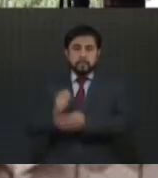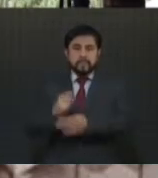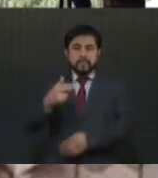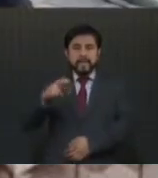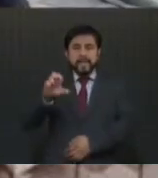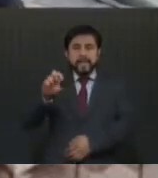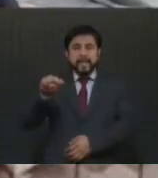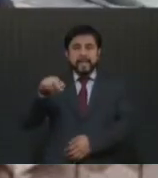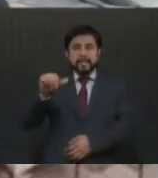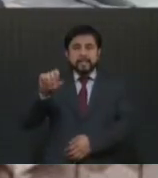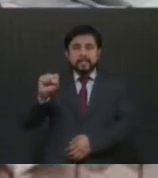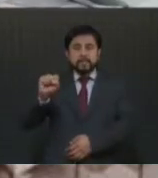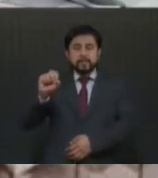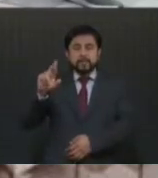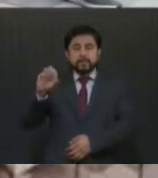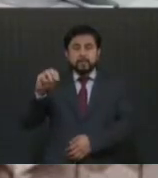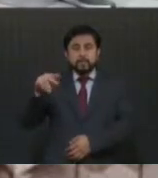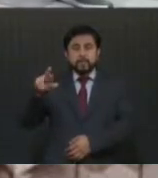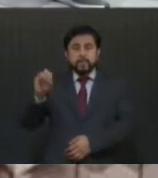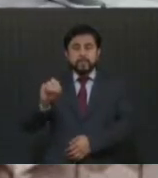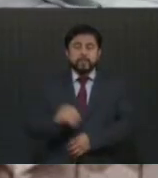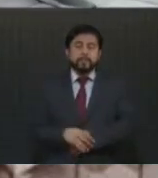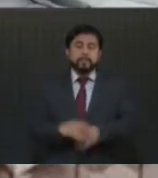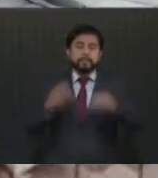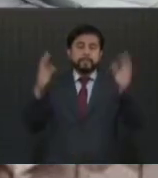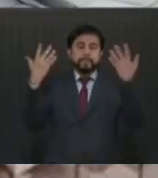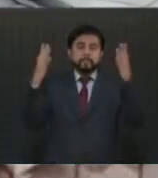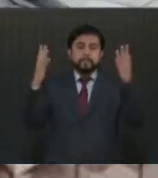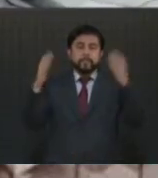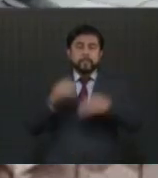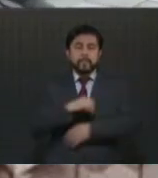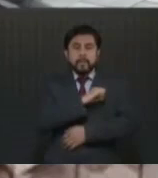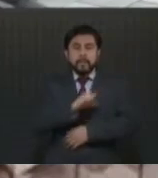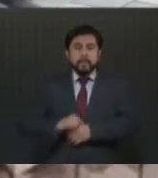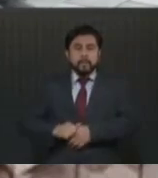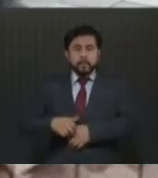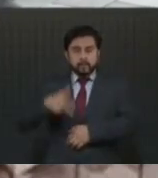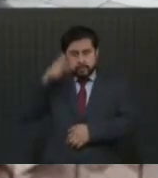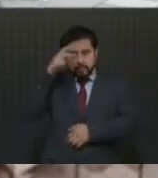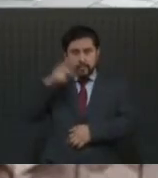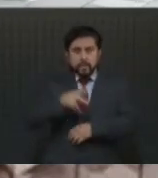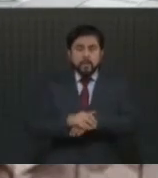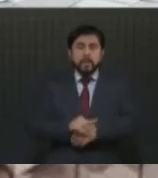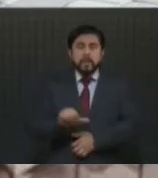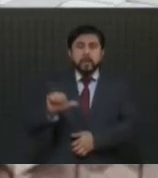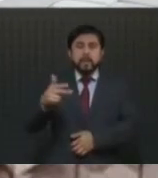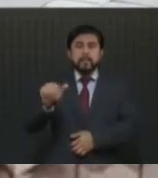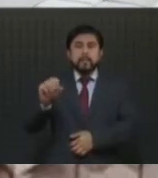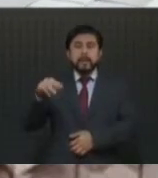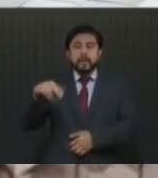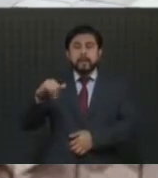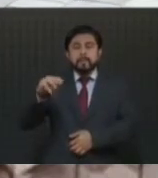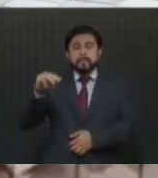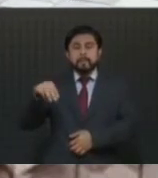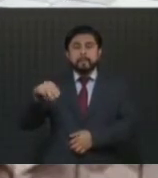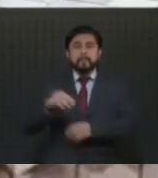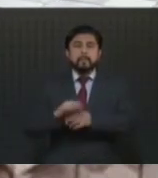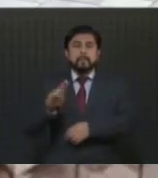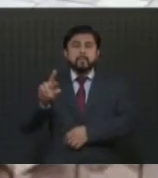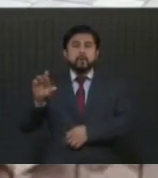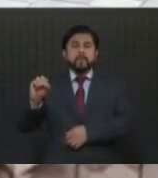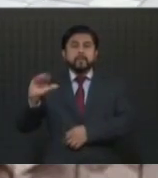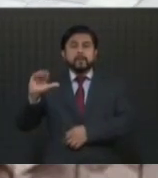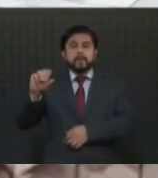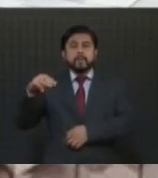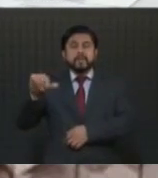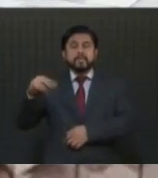Elizalde. Nos acompaña el alcalde de Miguel Hidalgo, licenciado Abraham Borden Camacho.